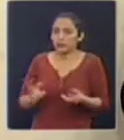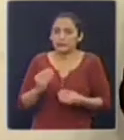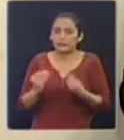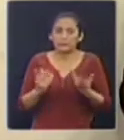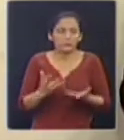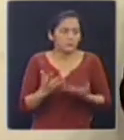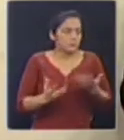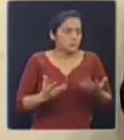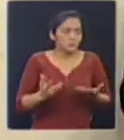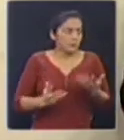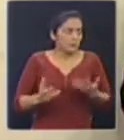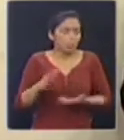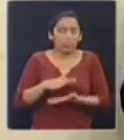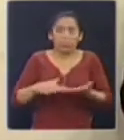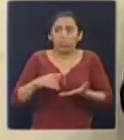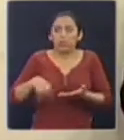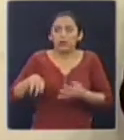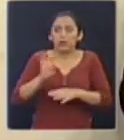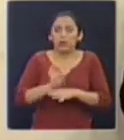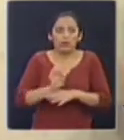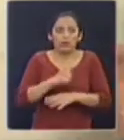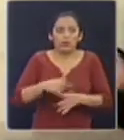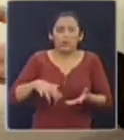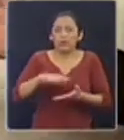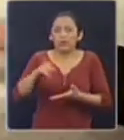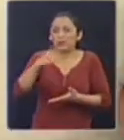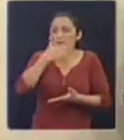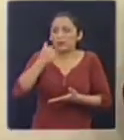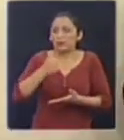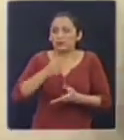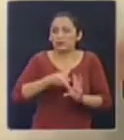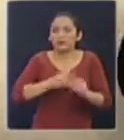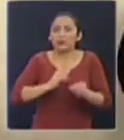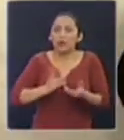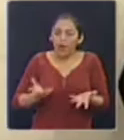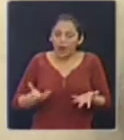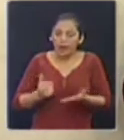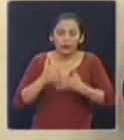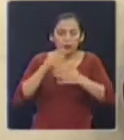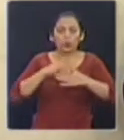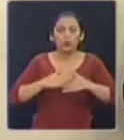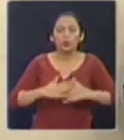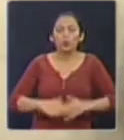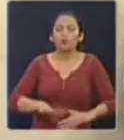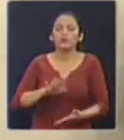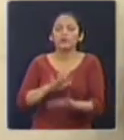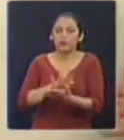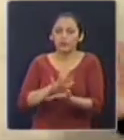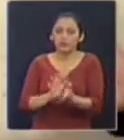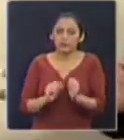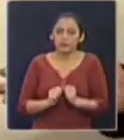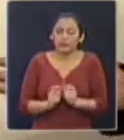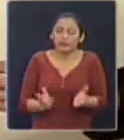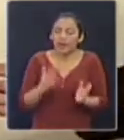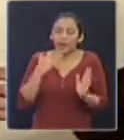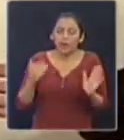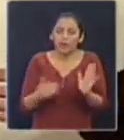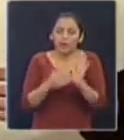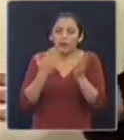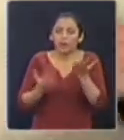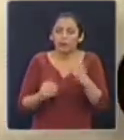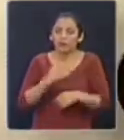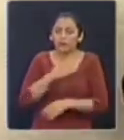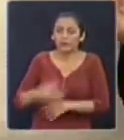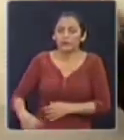tranquilidad para poder realizar un trabajo. El vicepresidente de la República, aún si tuviera funciones, estaría en una situación muy